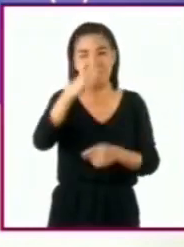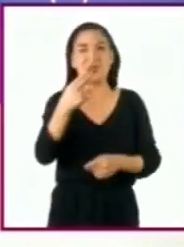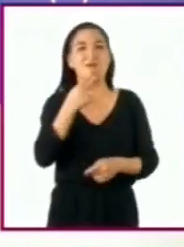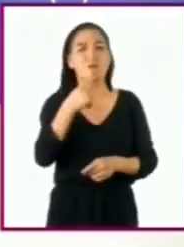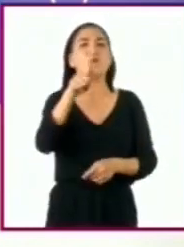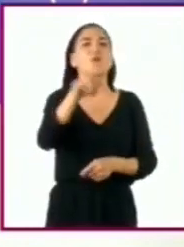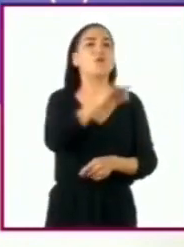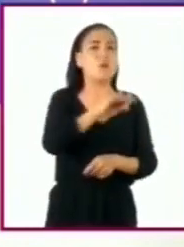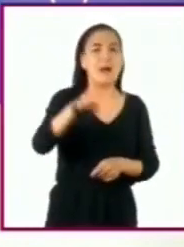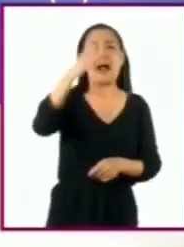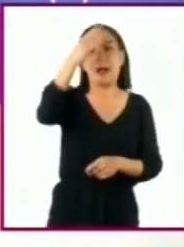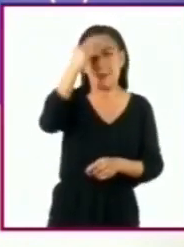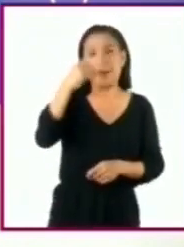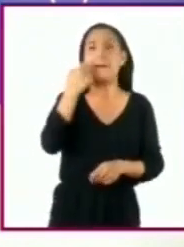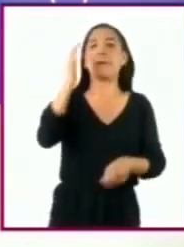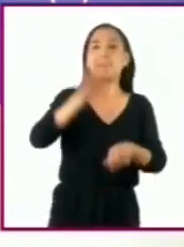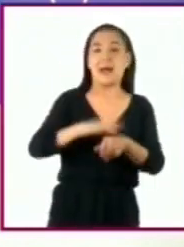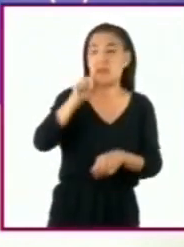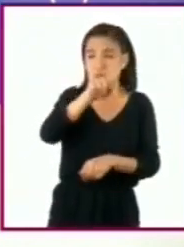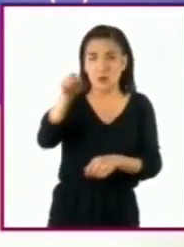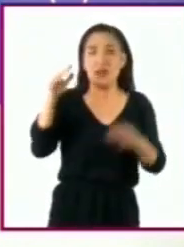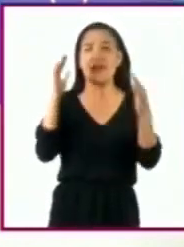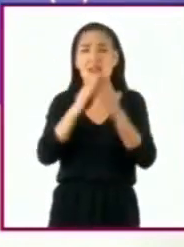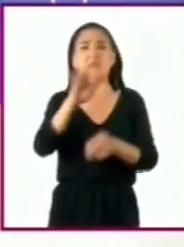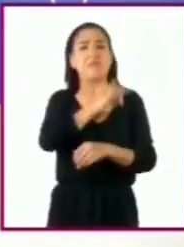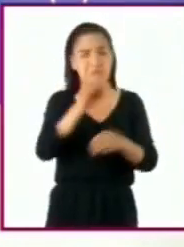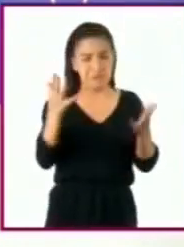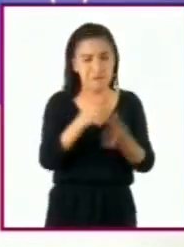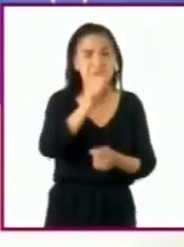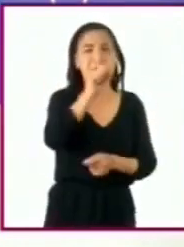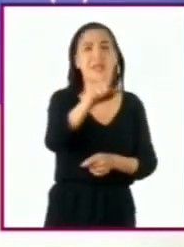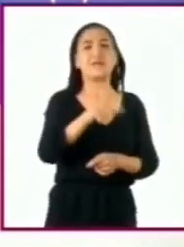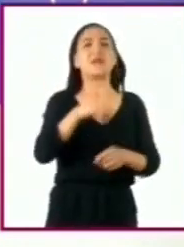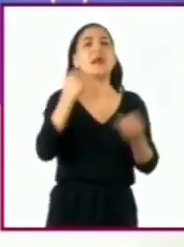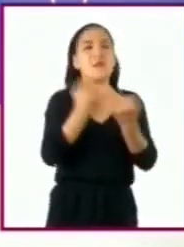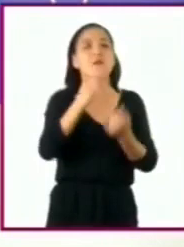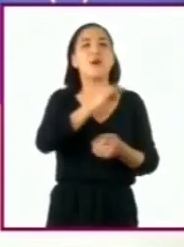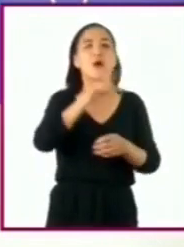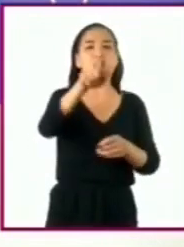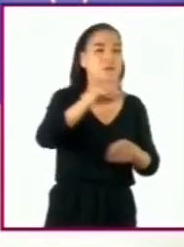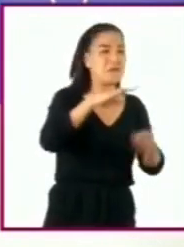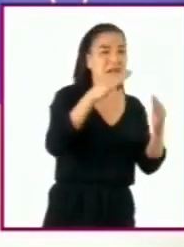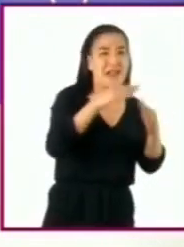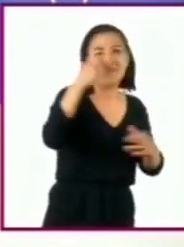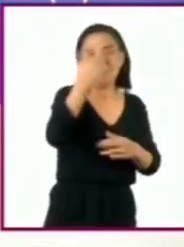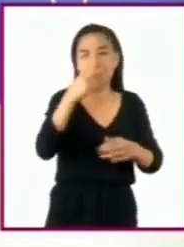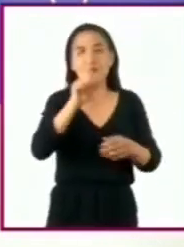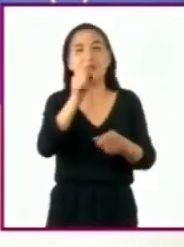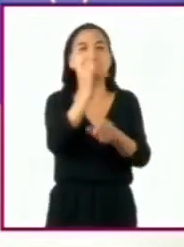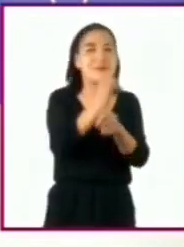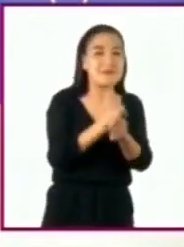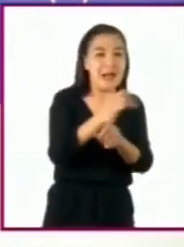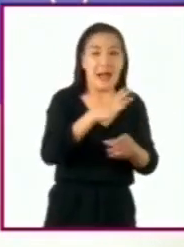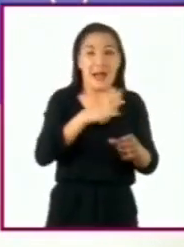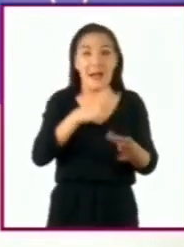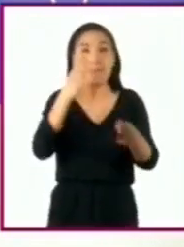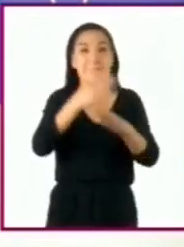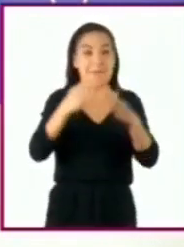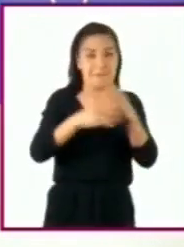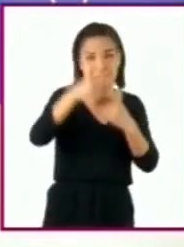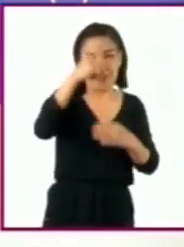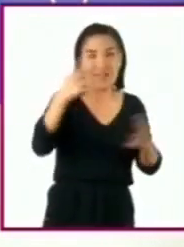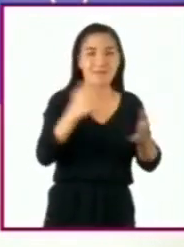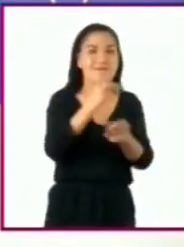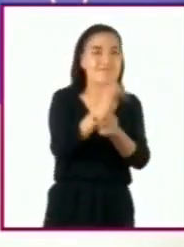aprender más. Y ustedes en casa pueden hacer lo mismo. Revisen materiales que tengan a la mano y decidan si contienen lo que les interesa